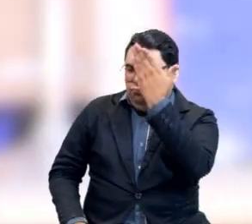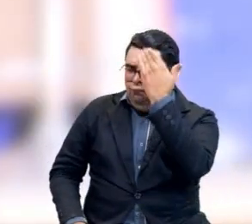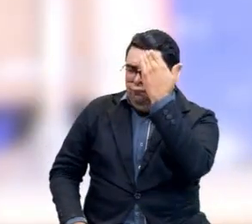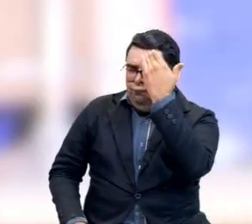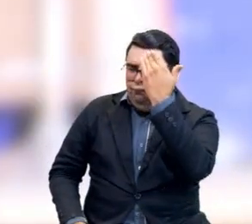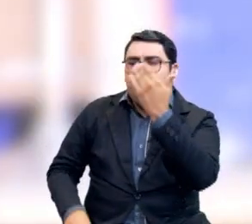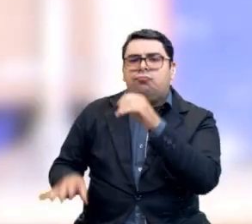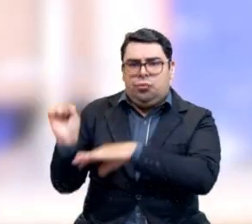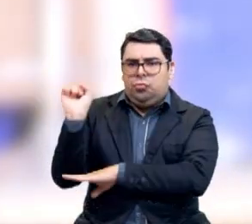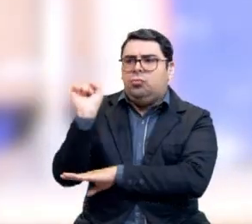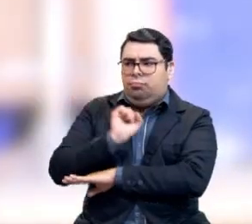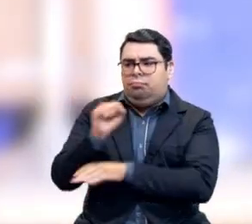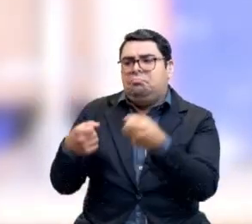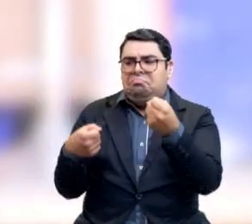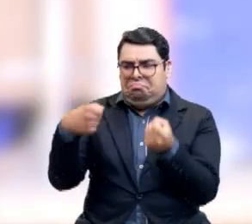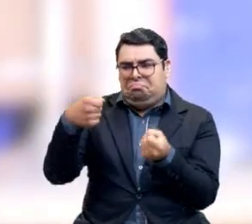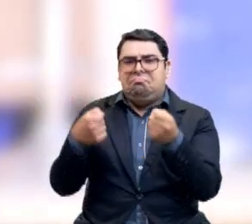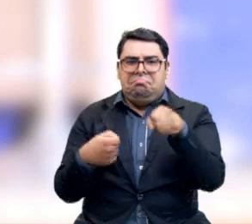estoy ahí trancada